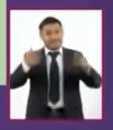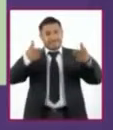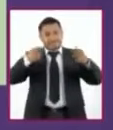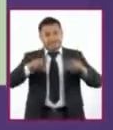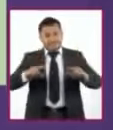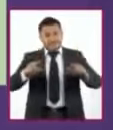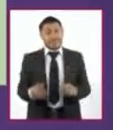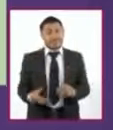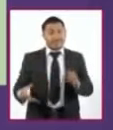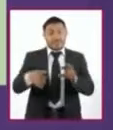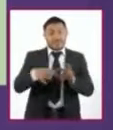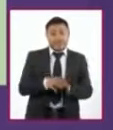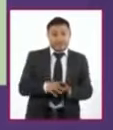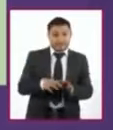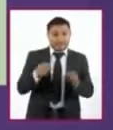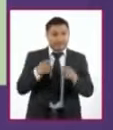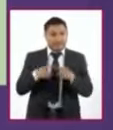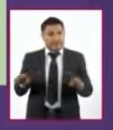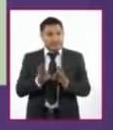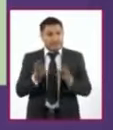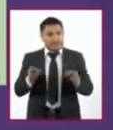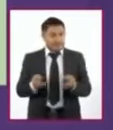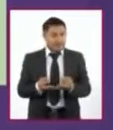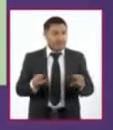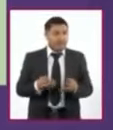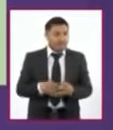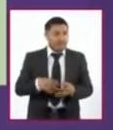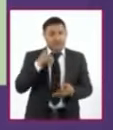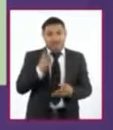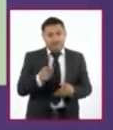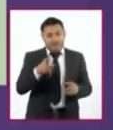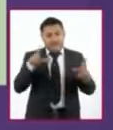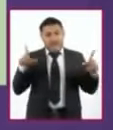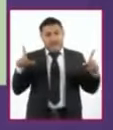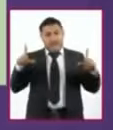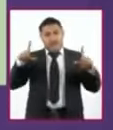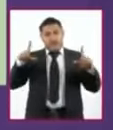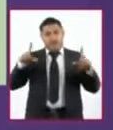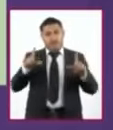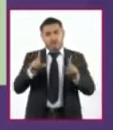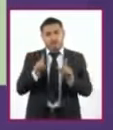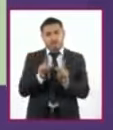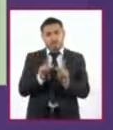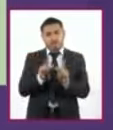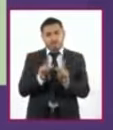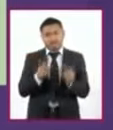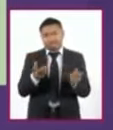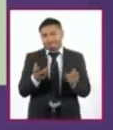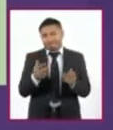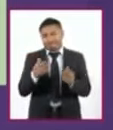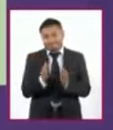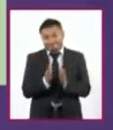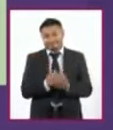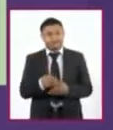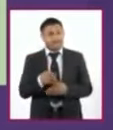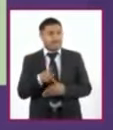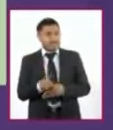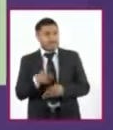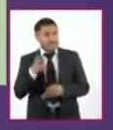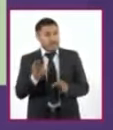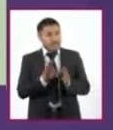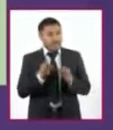unirlos, se formó una figura diferente, que es más pequeña que el original. Por lo tanto, aunque la